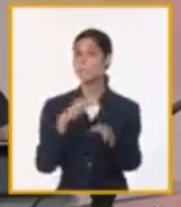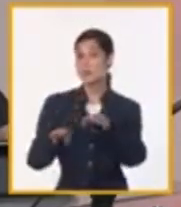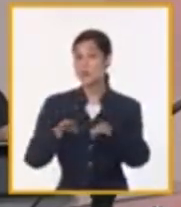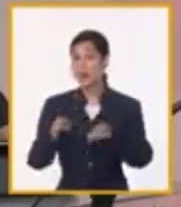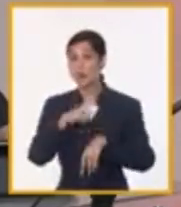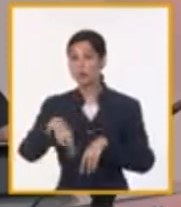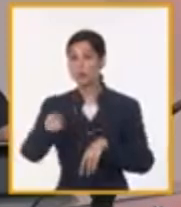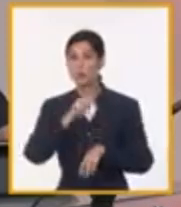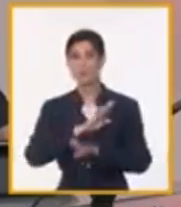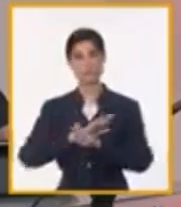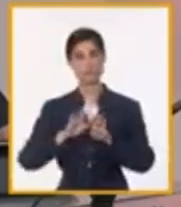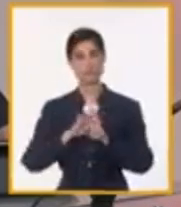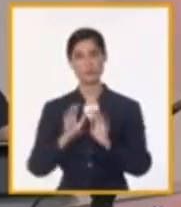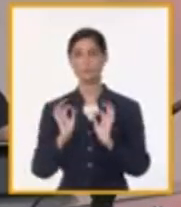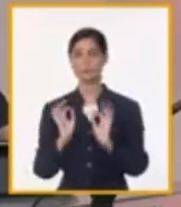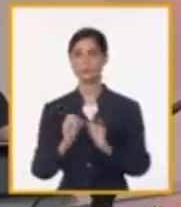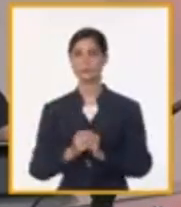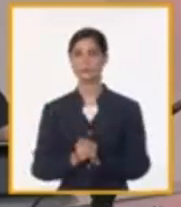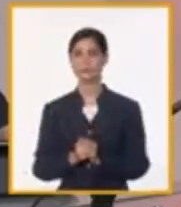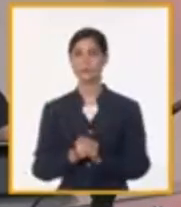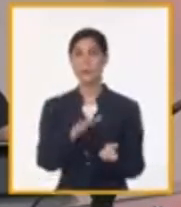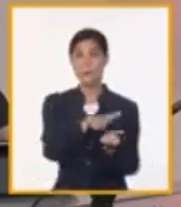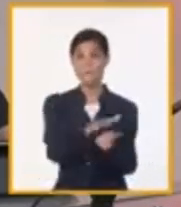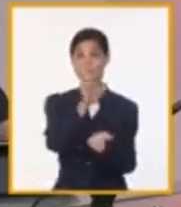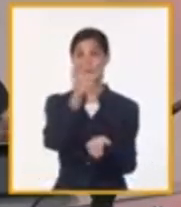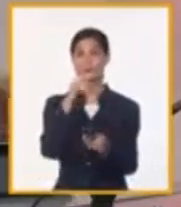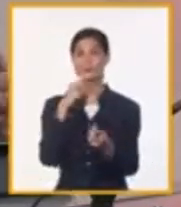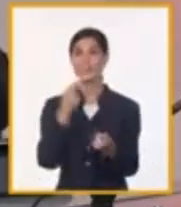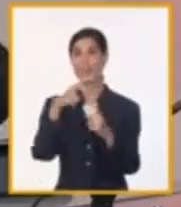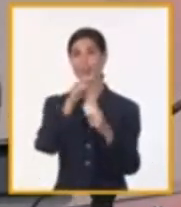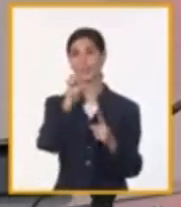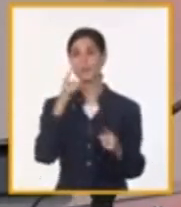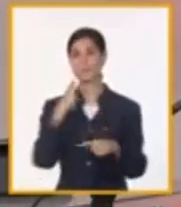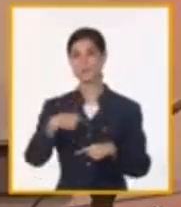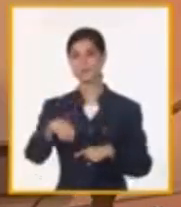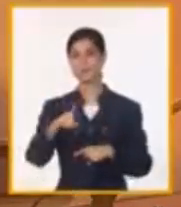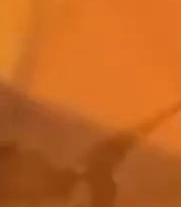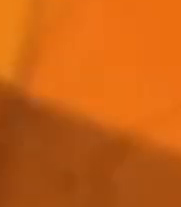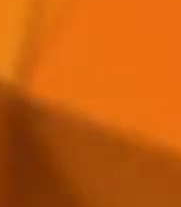inclemencias del tiempo vamos ya al tema que nos ocupa hoy en la mesa